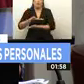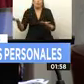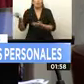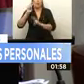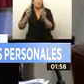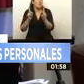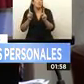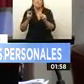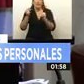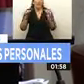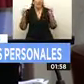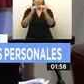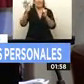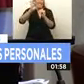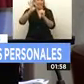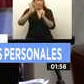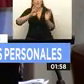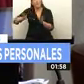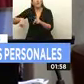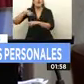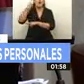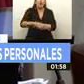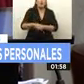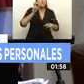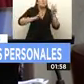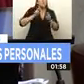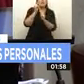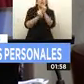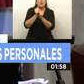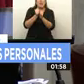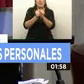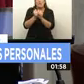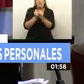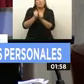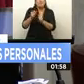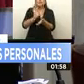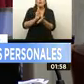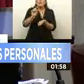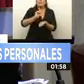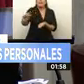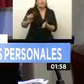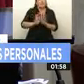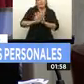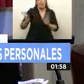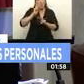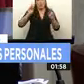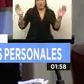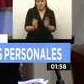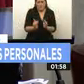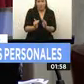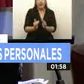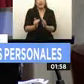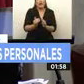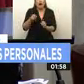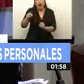público en otras épocas se bajó la demanda de las empresas a través de la restricción del crédito olvidando también el papel generador